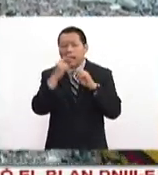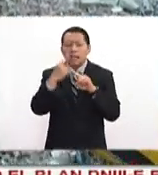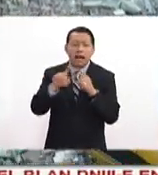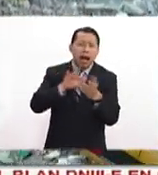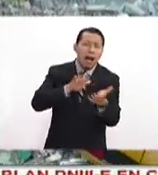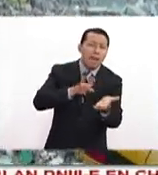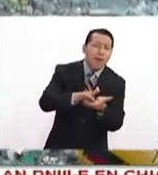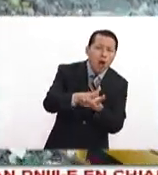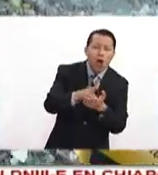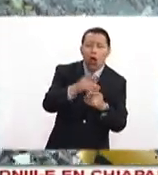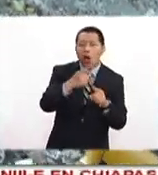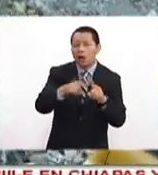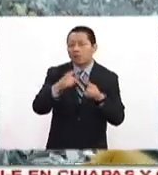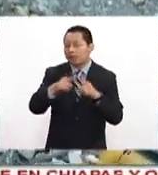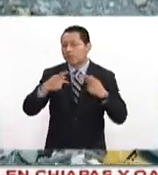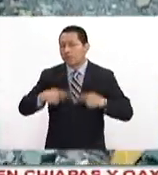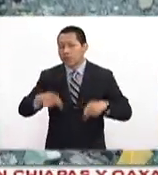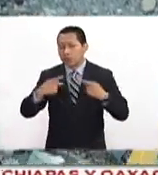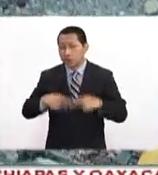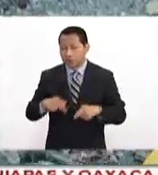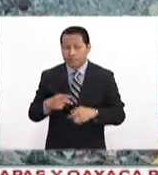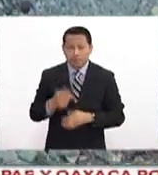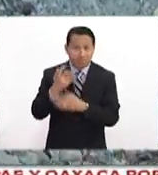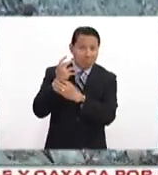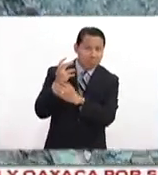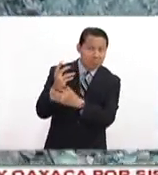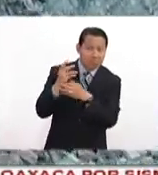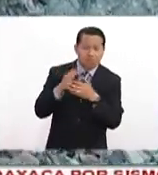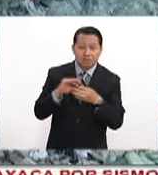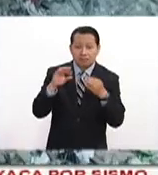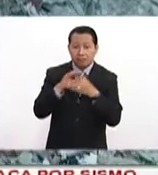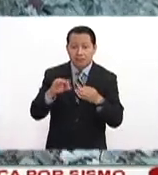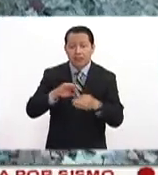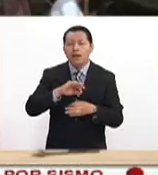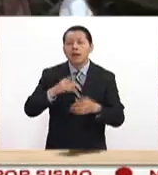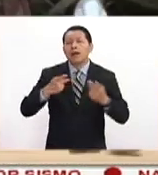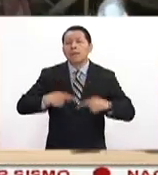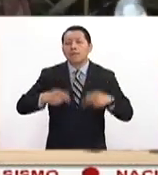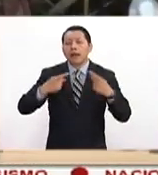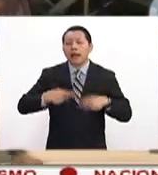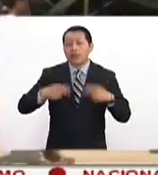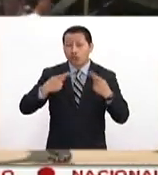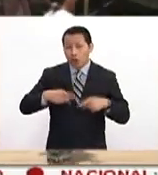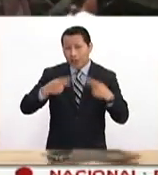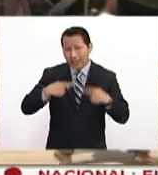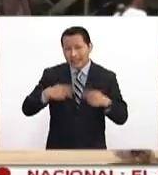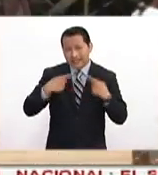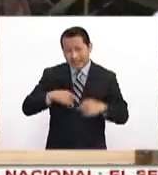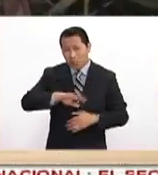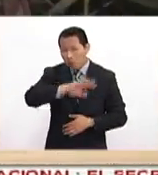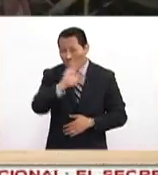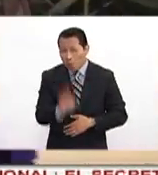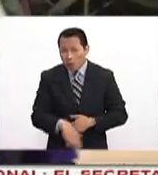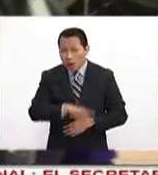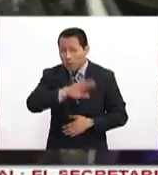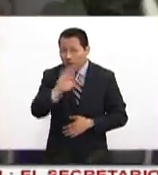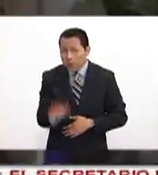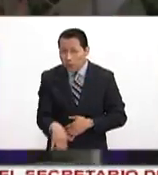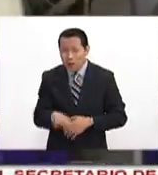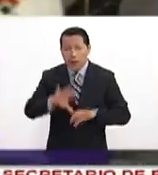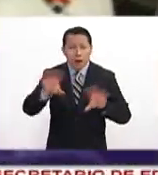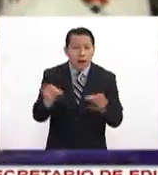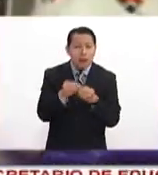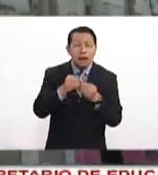apoyos a la población damnificada. Detalló que el número de víctimas mortales por este lamentable movimiento telúrico